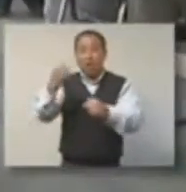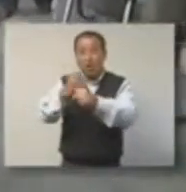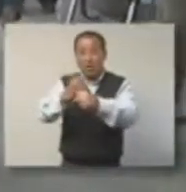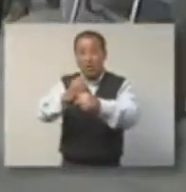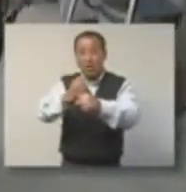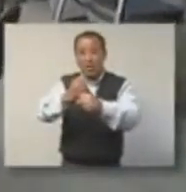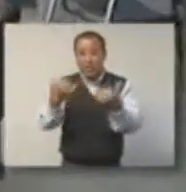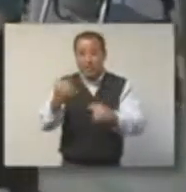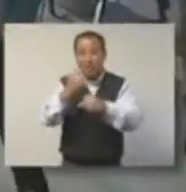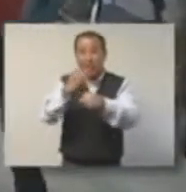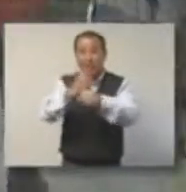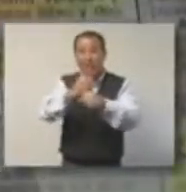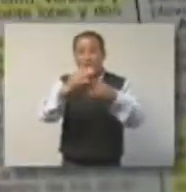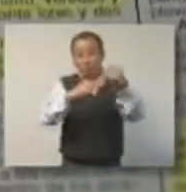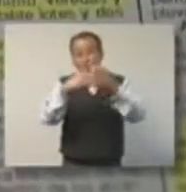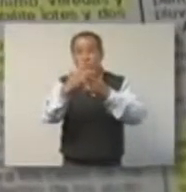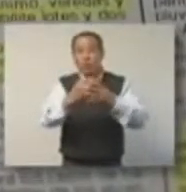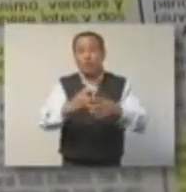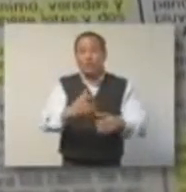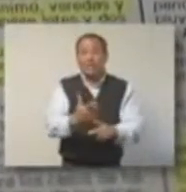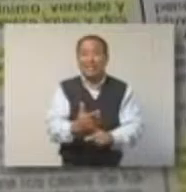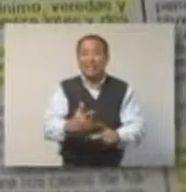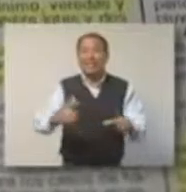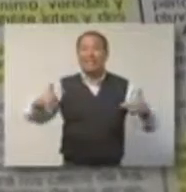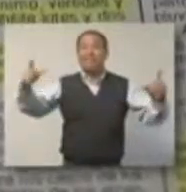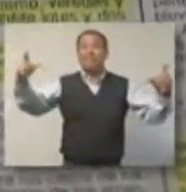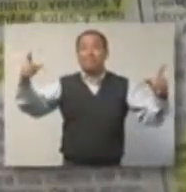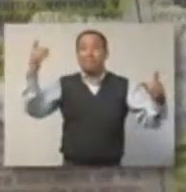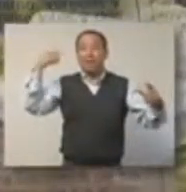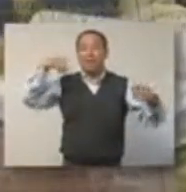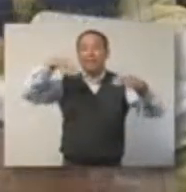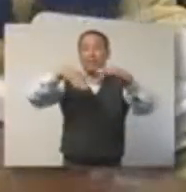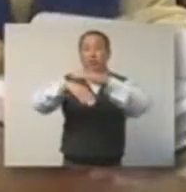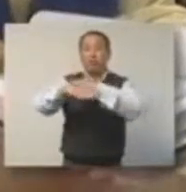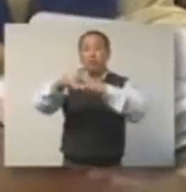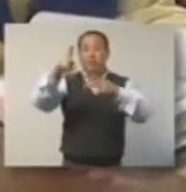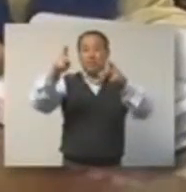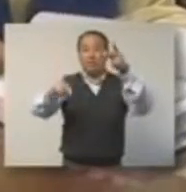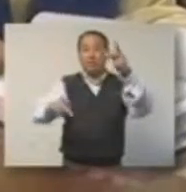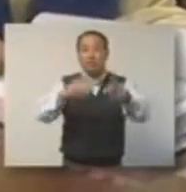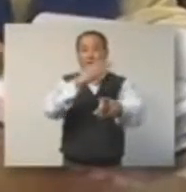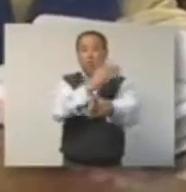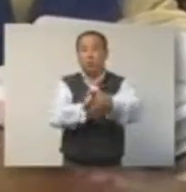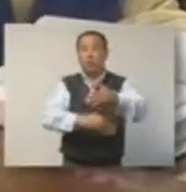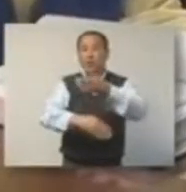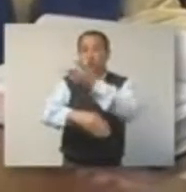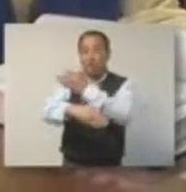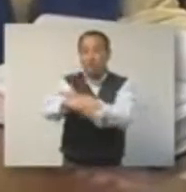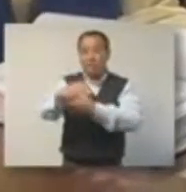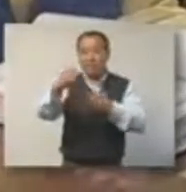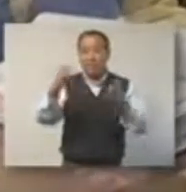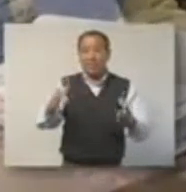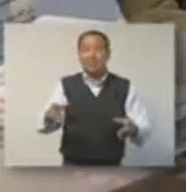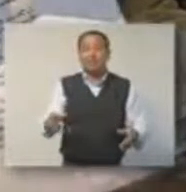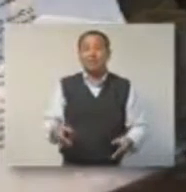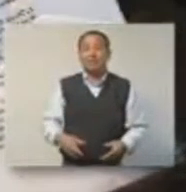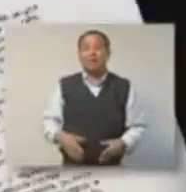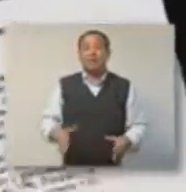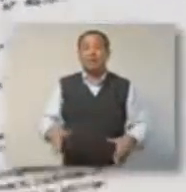con discapacidad, estableciendo medidas y dimensiones que atentan contra su accesibilidad y